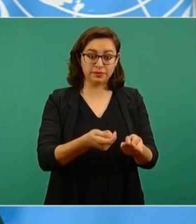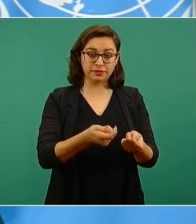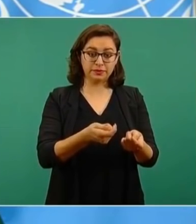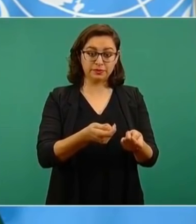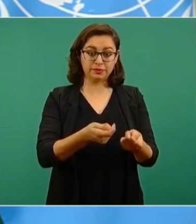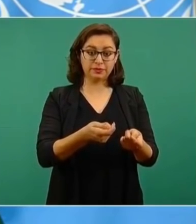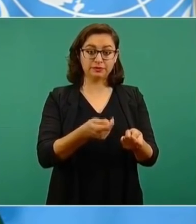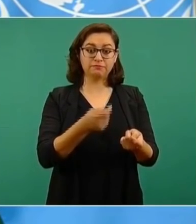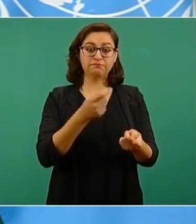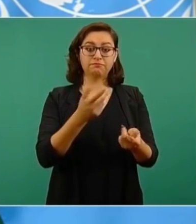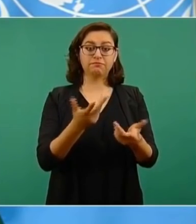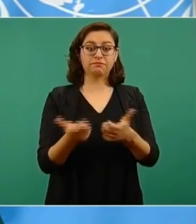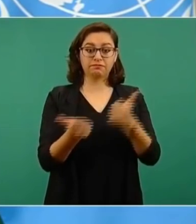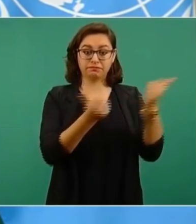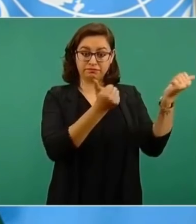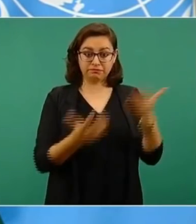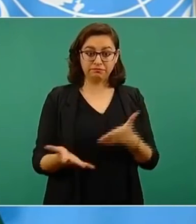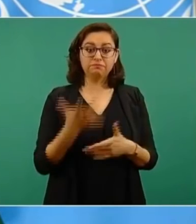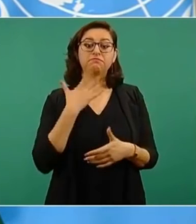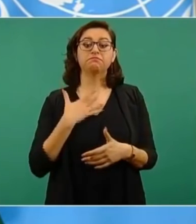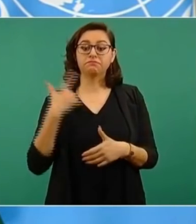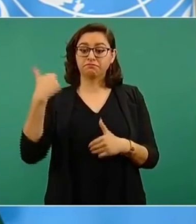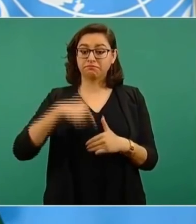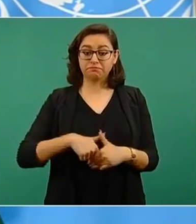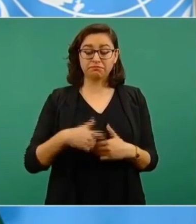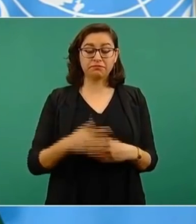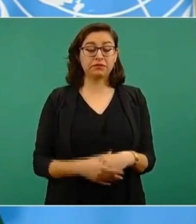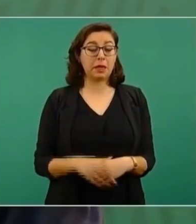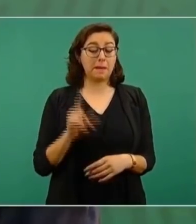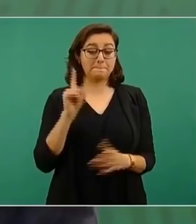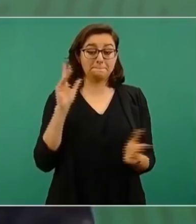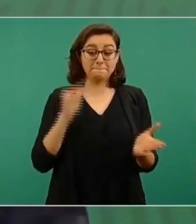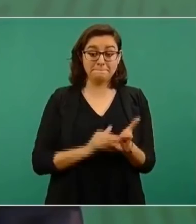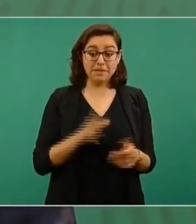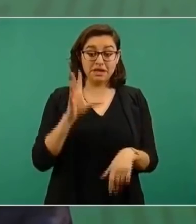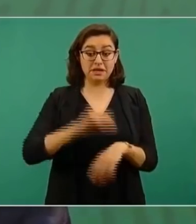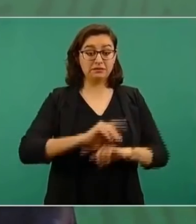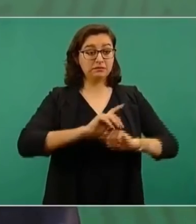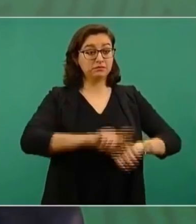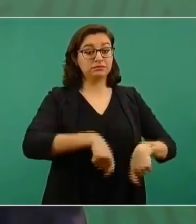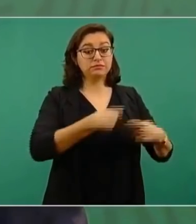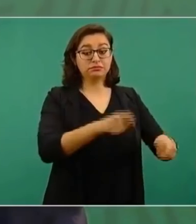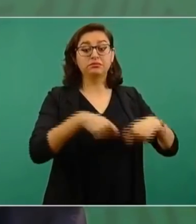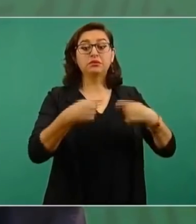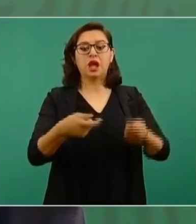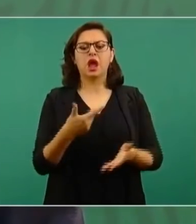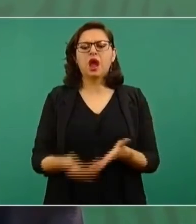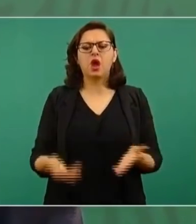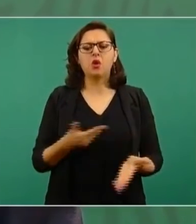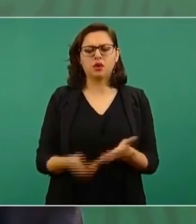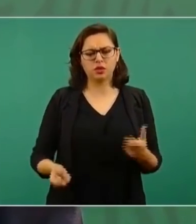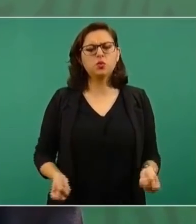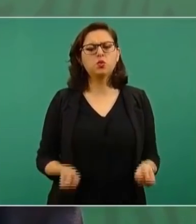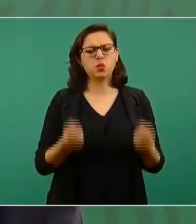entregaron para la importación de combustibles. Fueron más de 1,000. ¿Cuántos quedan?